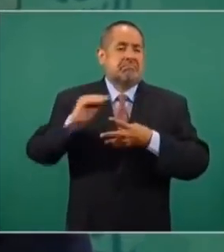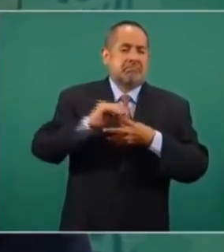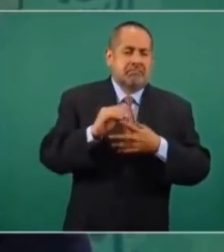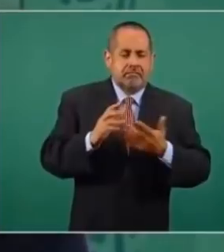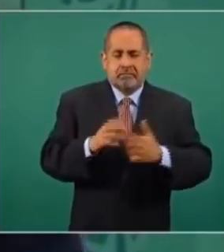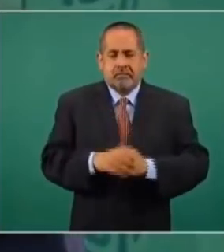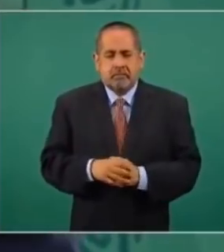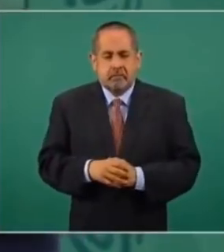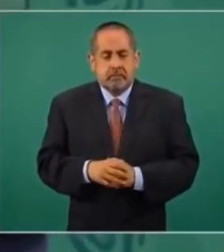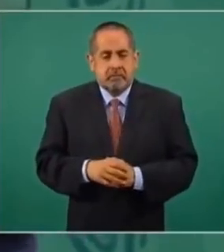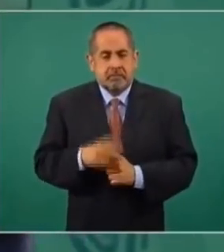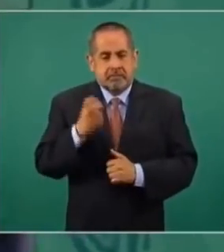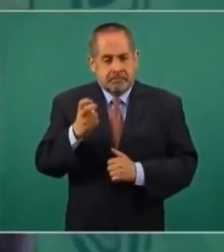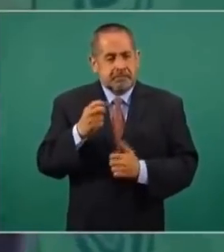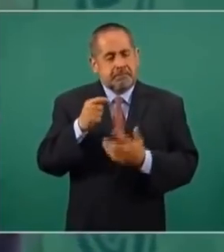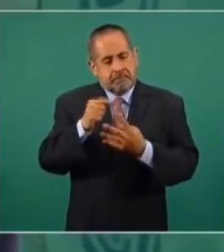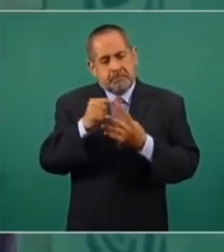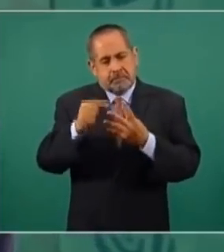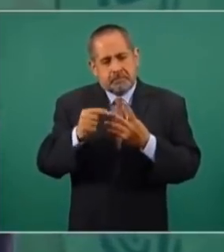Entonces, todo eso